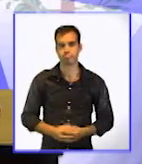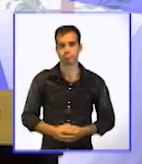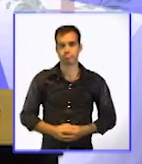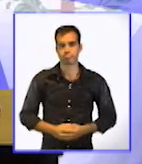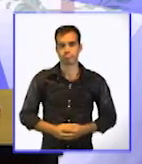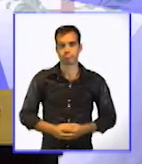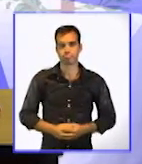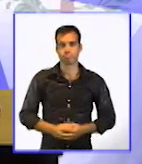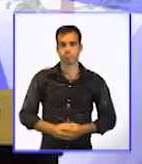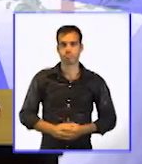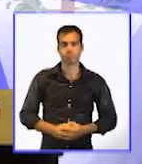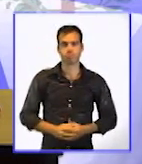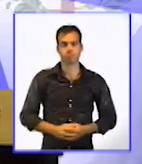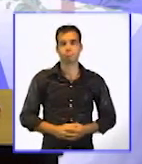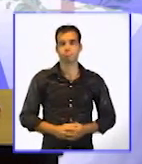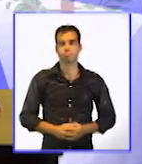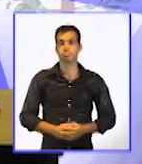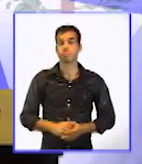tema.